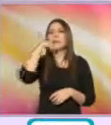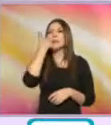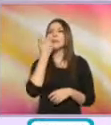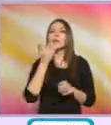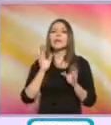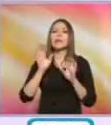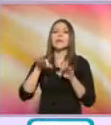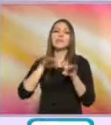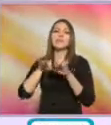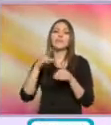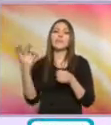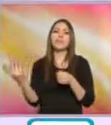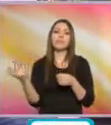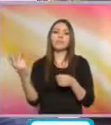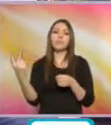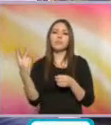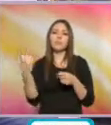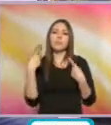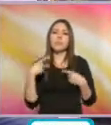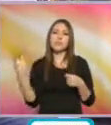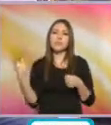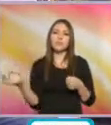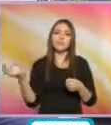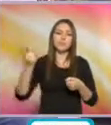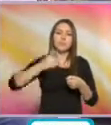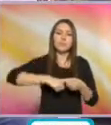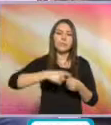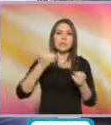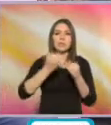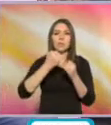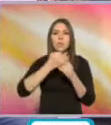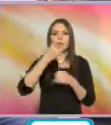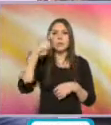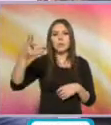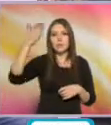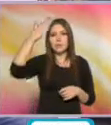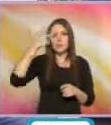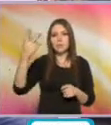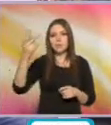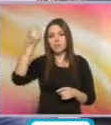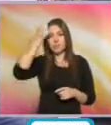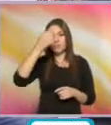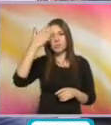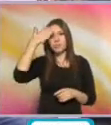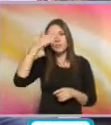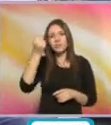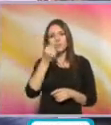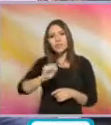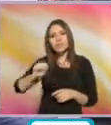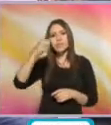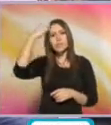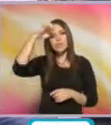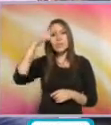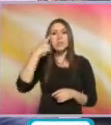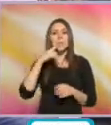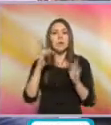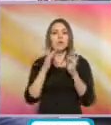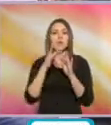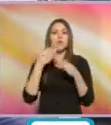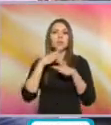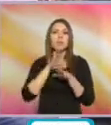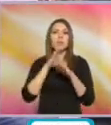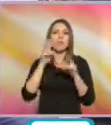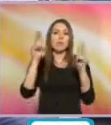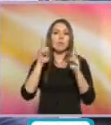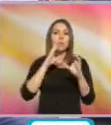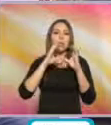estuvieron también en la campaña, que son personas que se dedican a hacer manejo de crisis en temas de comunicación, y sobre todo por el tema